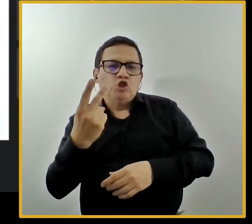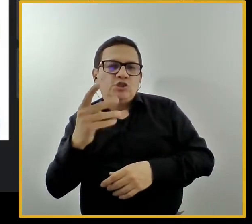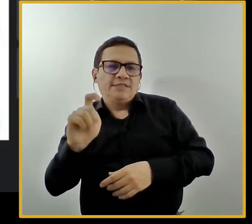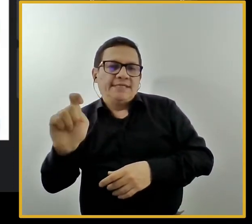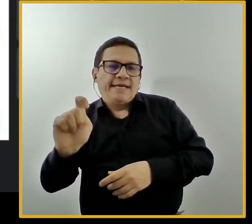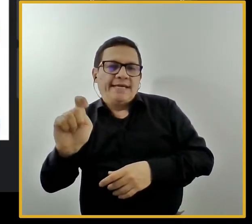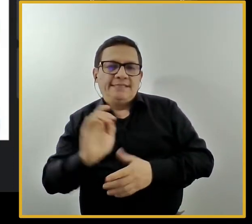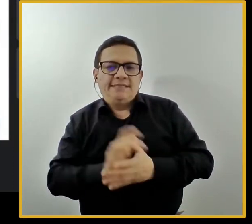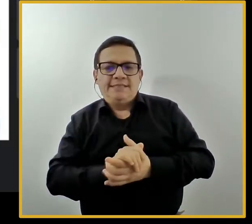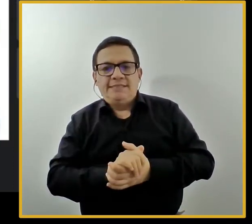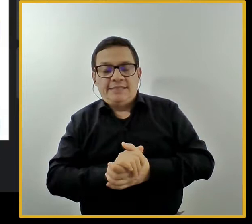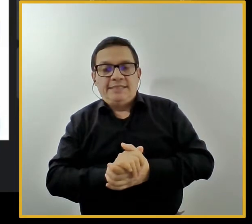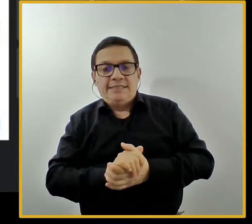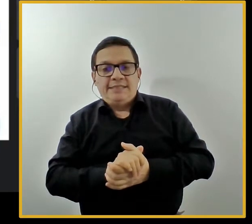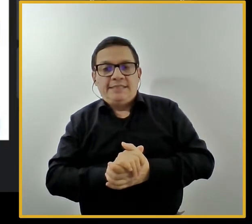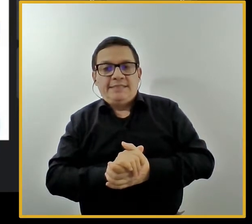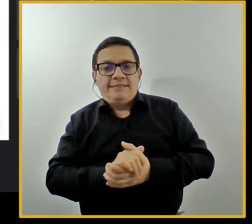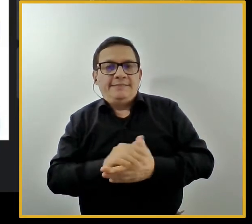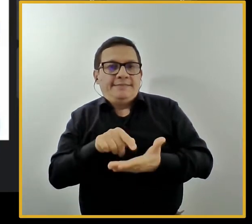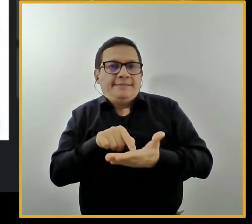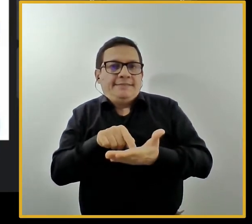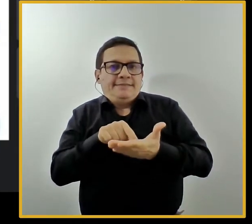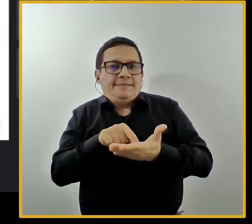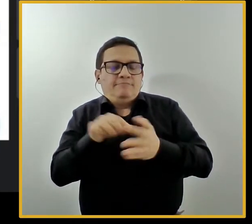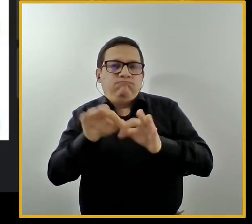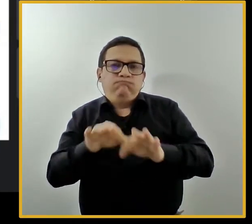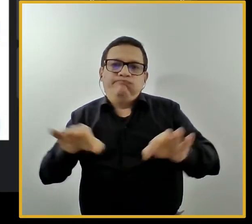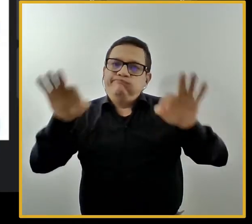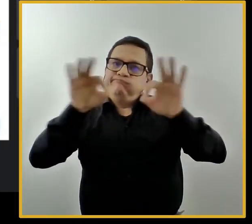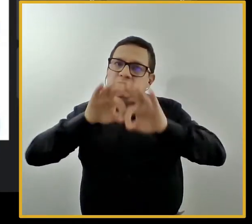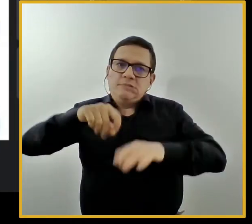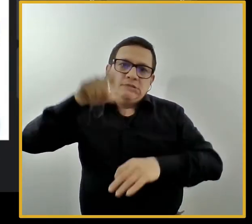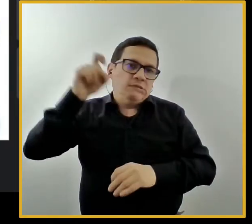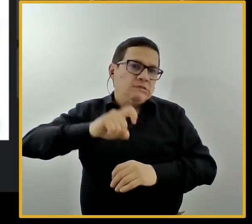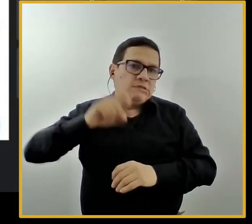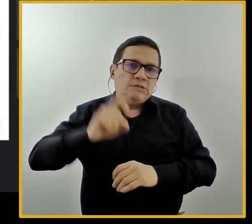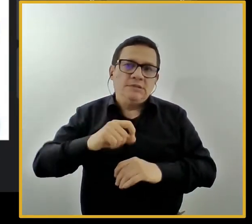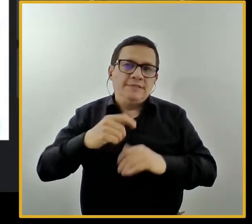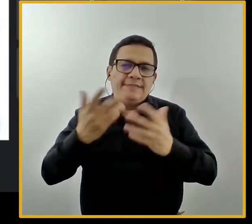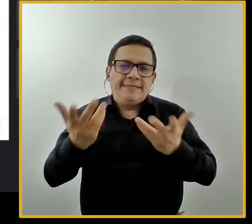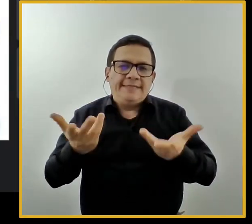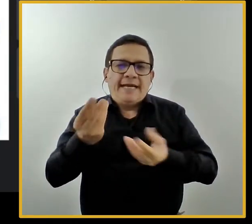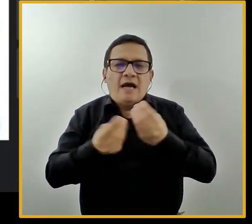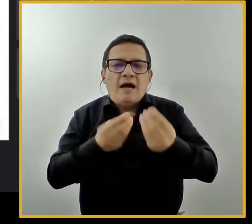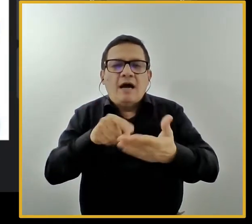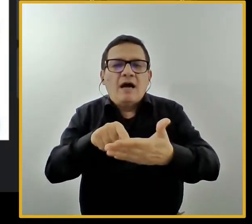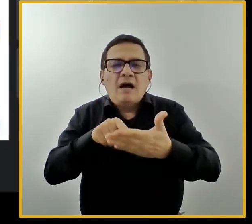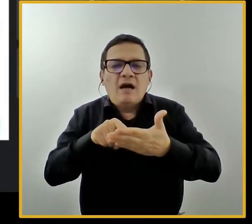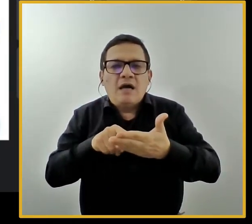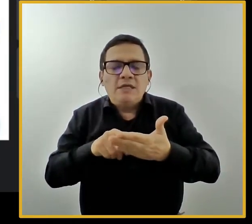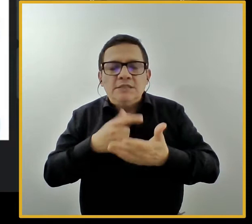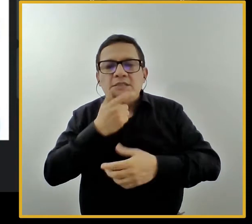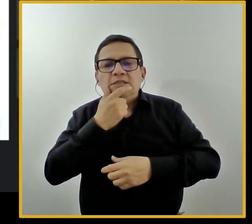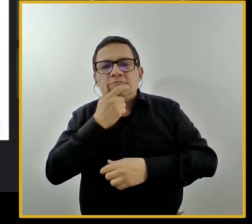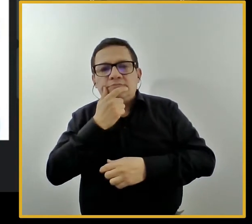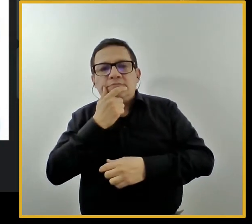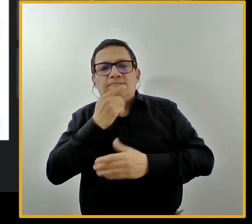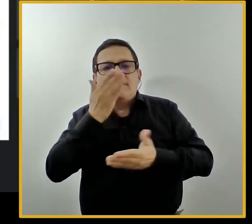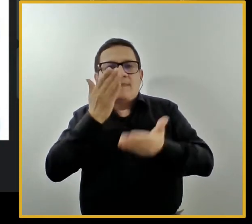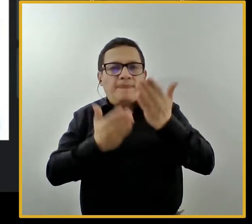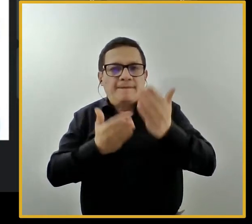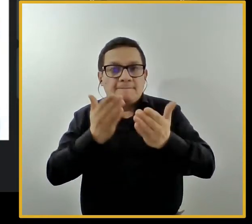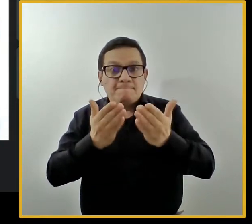¿cierto? Para ello es muy importante allí recordar